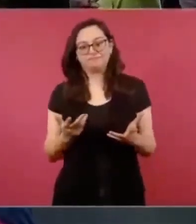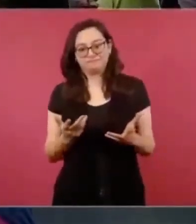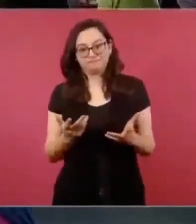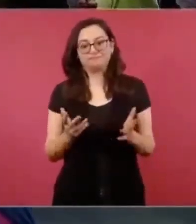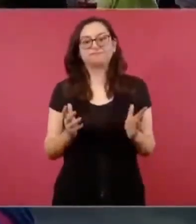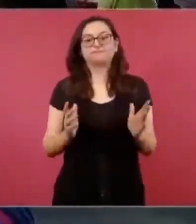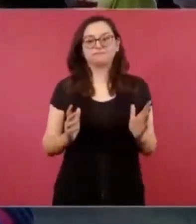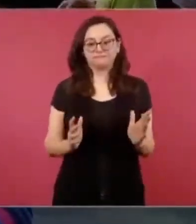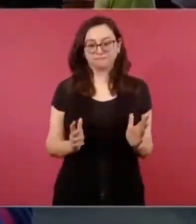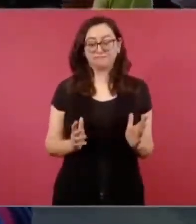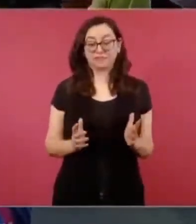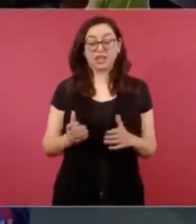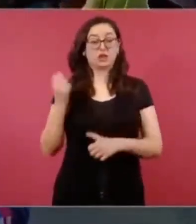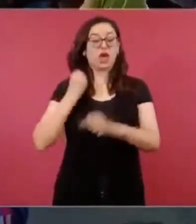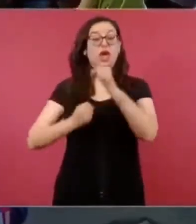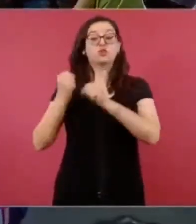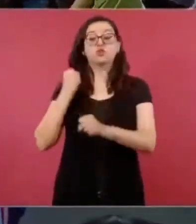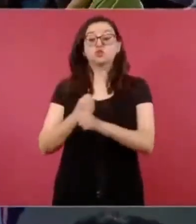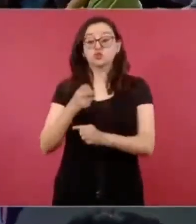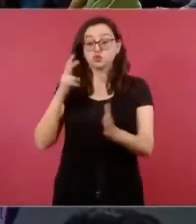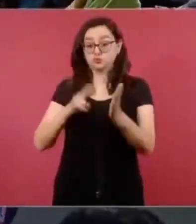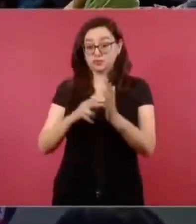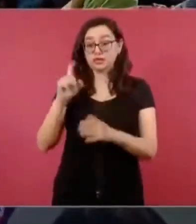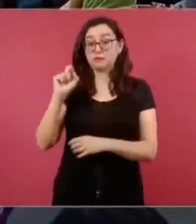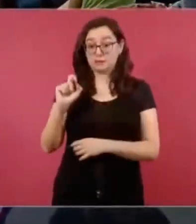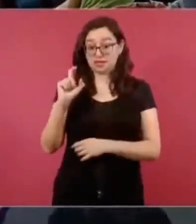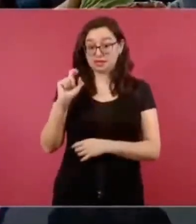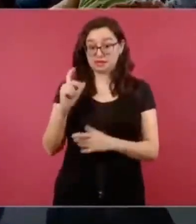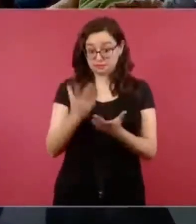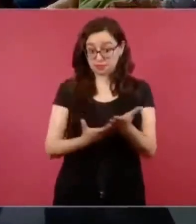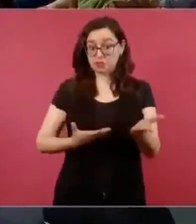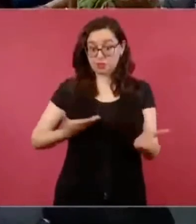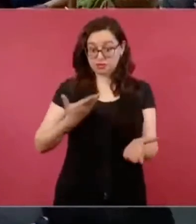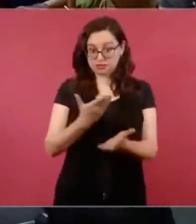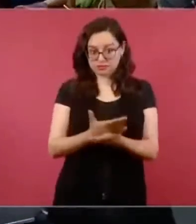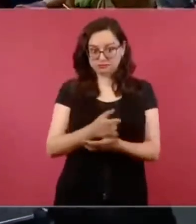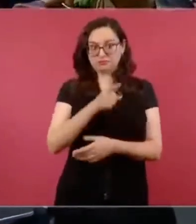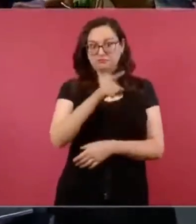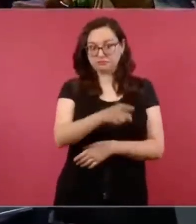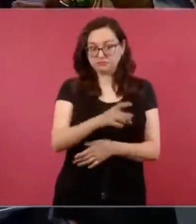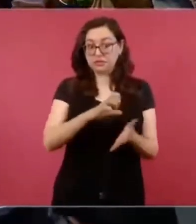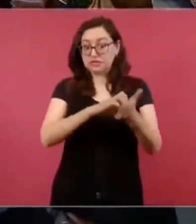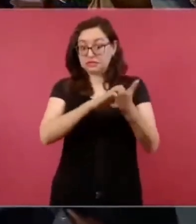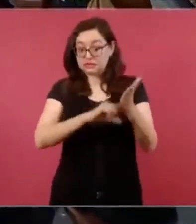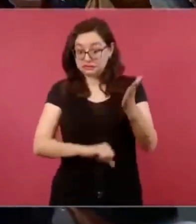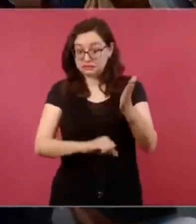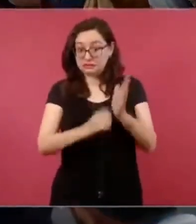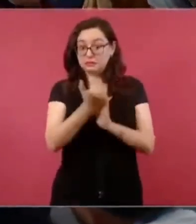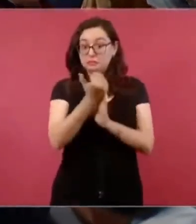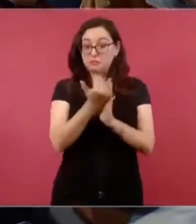propuso en el 2020, a la fecha se han ahorrado